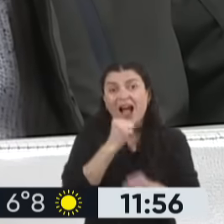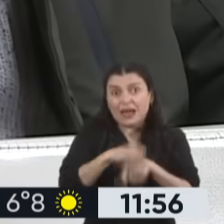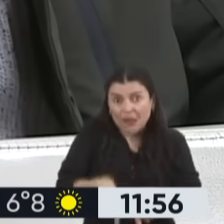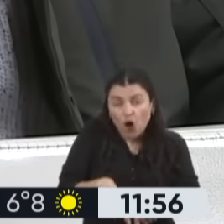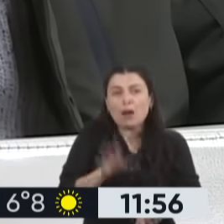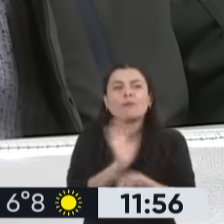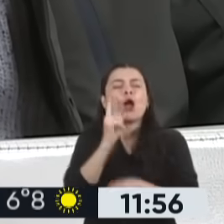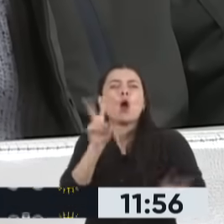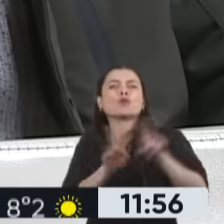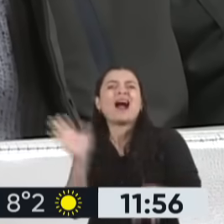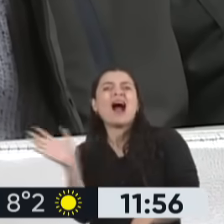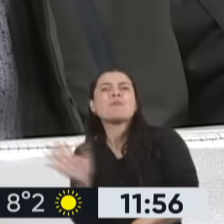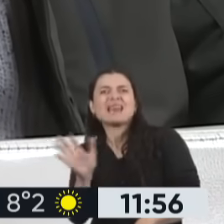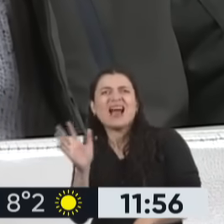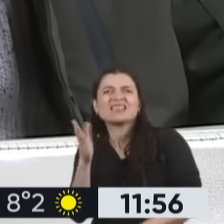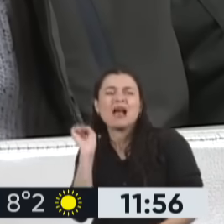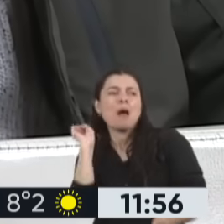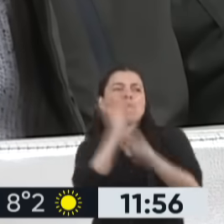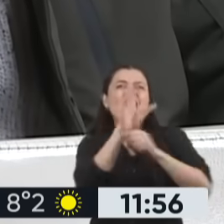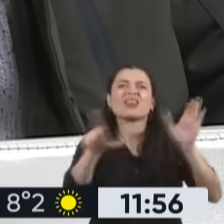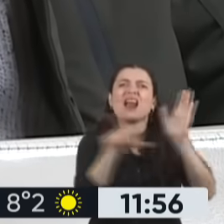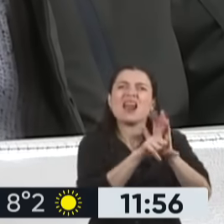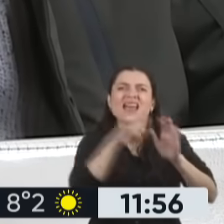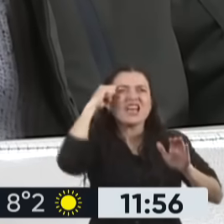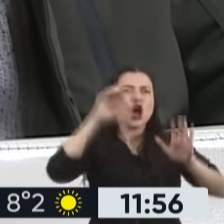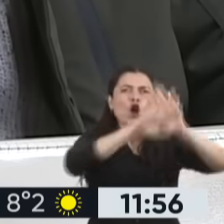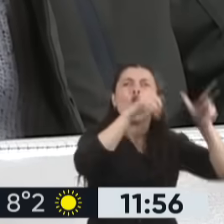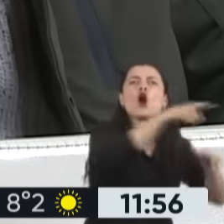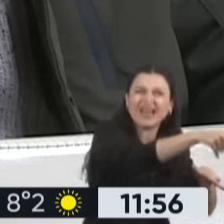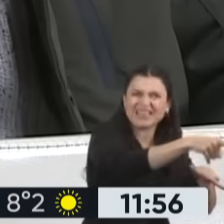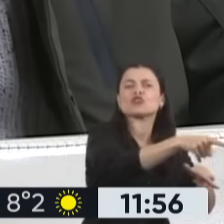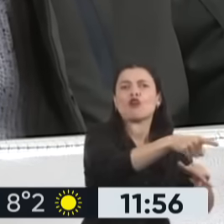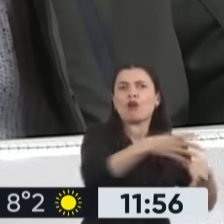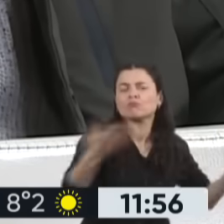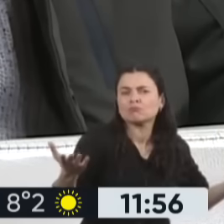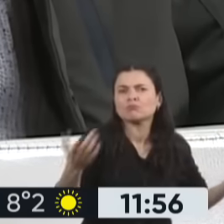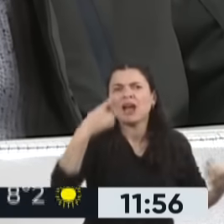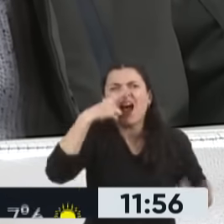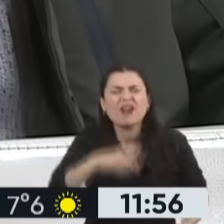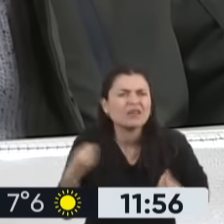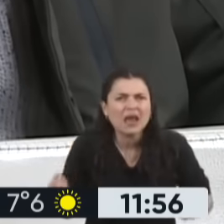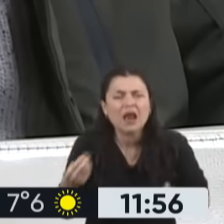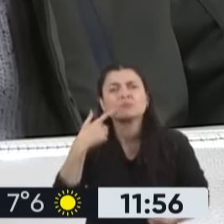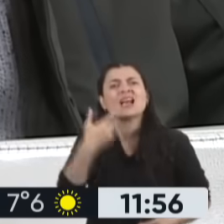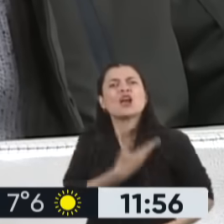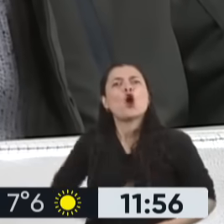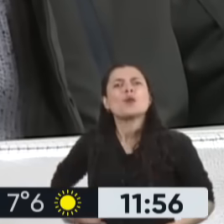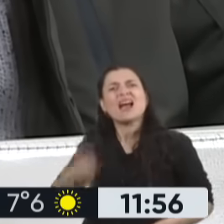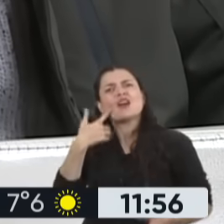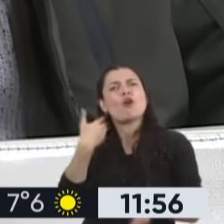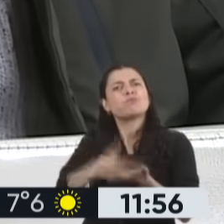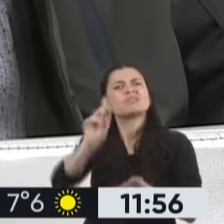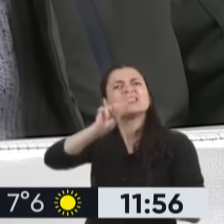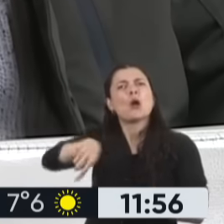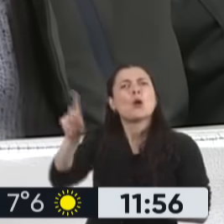ir al Parlamento con un proyecto de ley. Si esto prospera, la intención del Gobierno es vetar